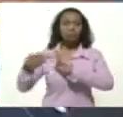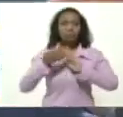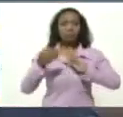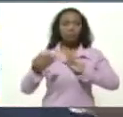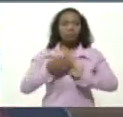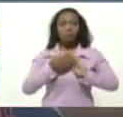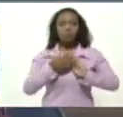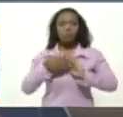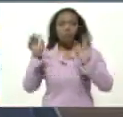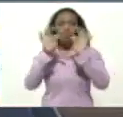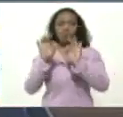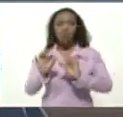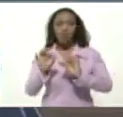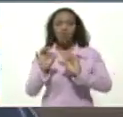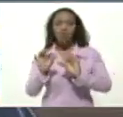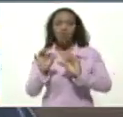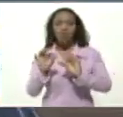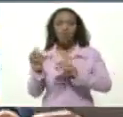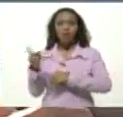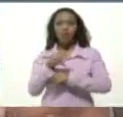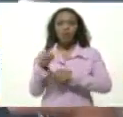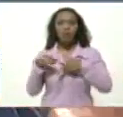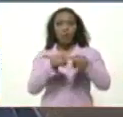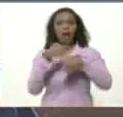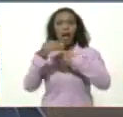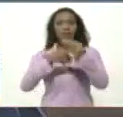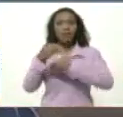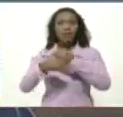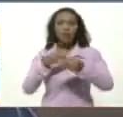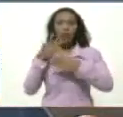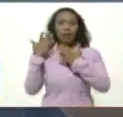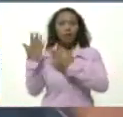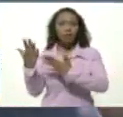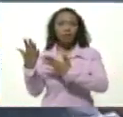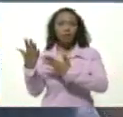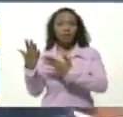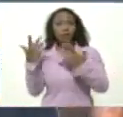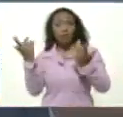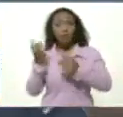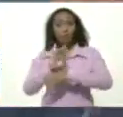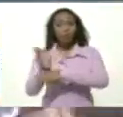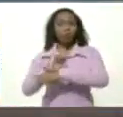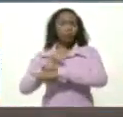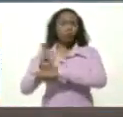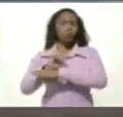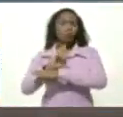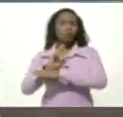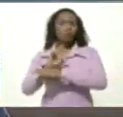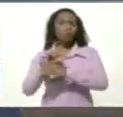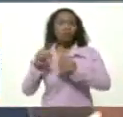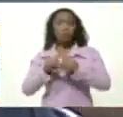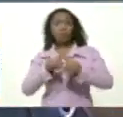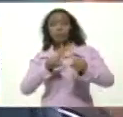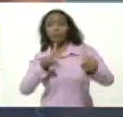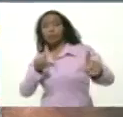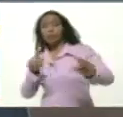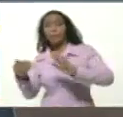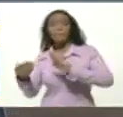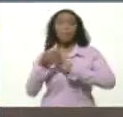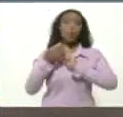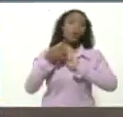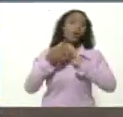medidas coercitivas unilaterales, y eso ha servido como un catalizador que ha acelerado, lejos de afectarnos, ha acelerado el